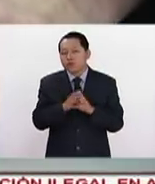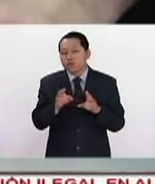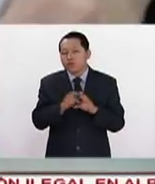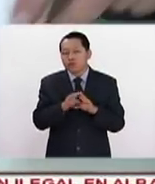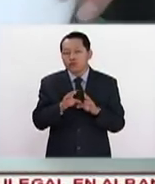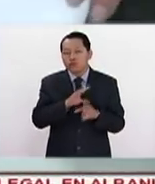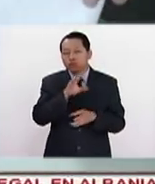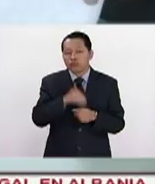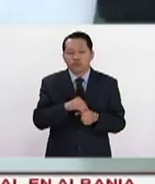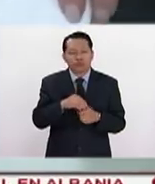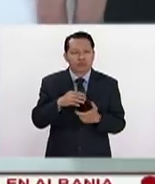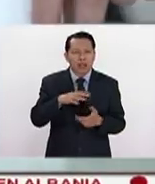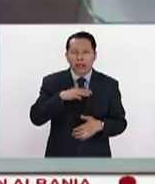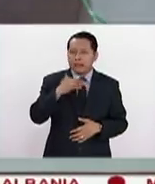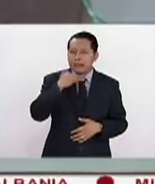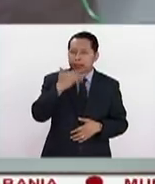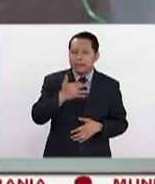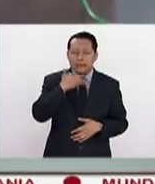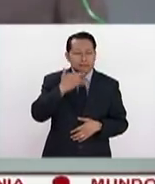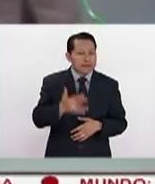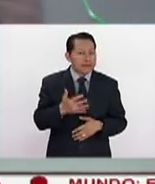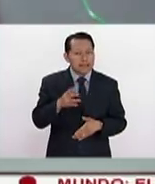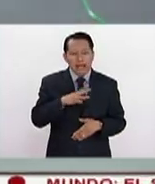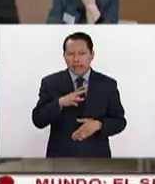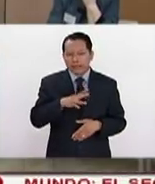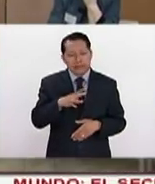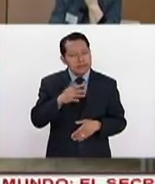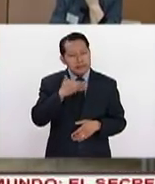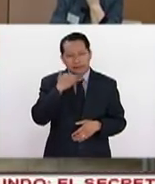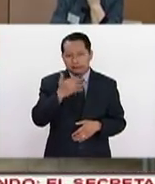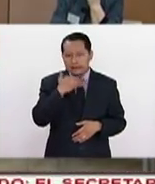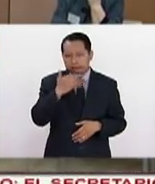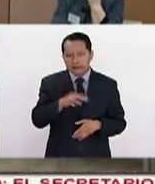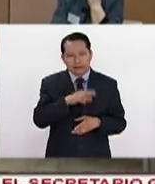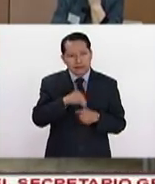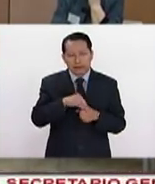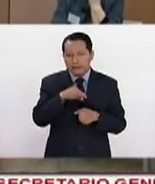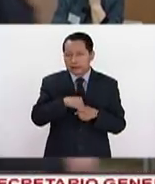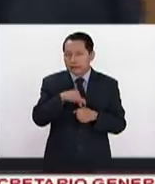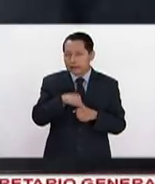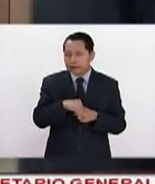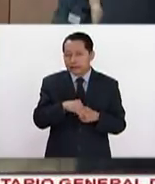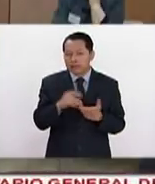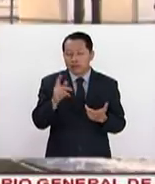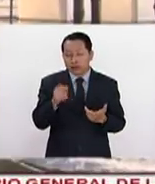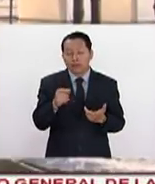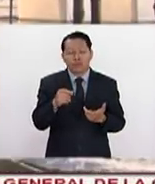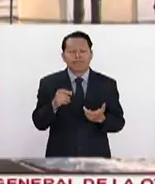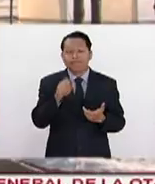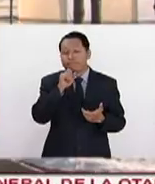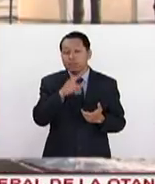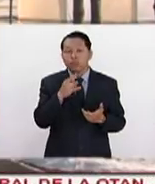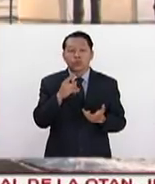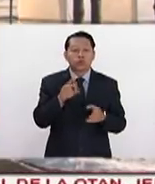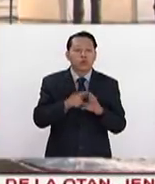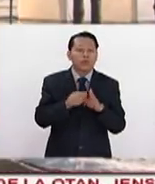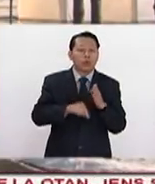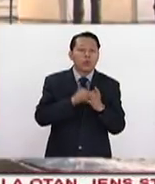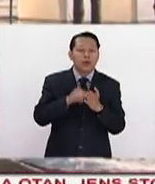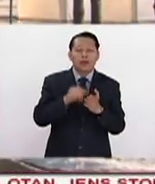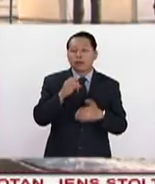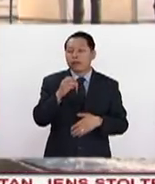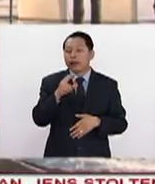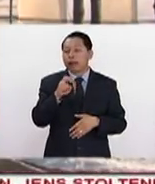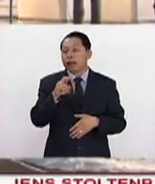repleto de suciedad, digamos, en términos electorales, llama la atención que, por ejemplo, en lugares como